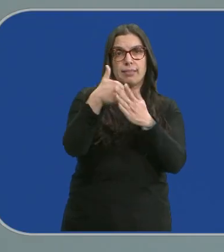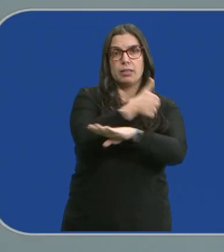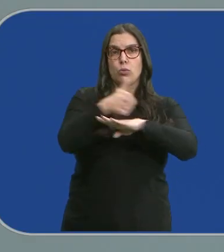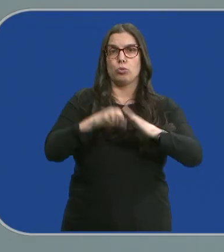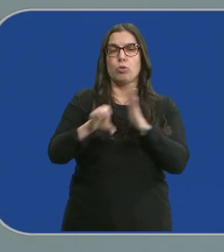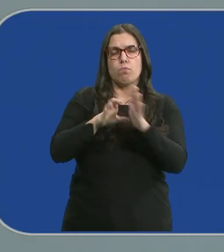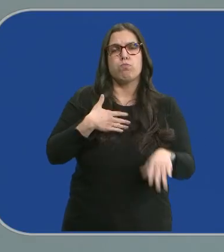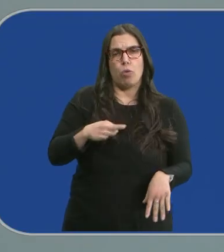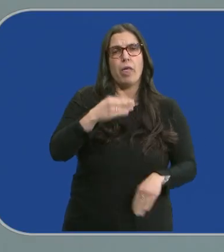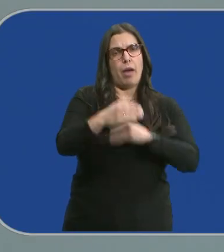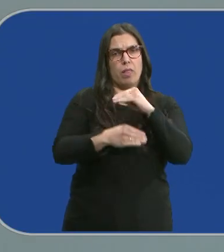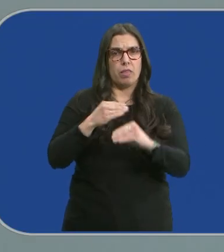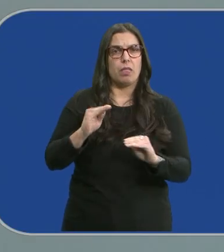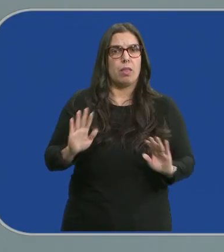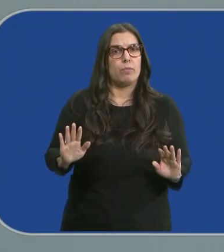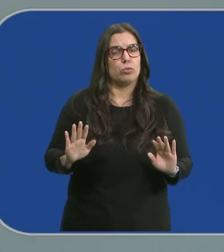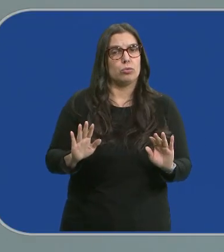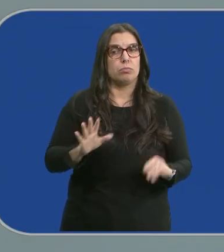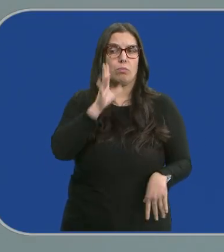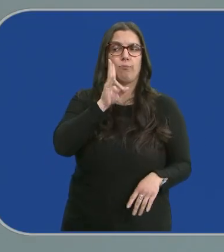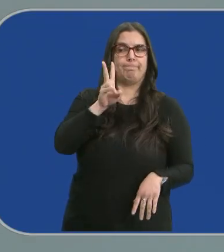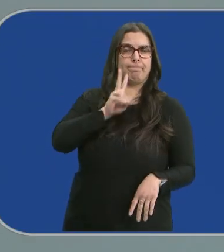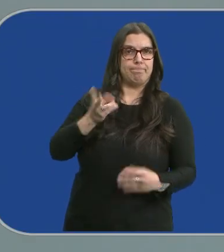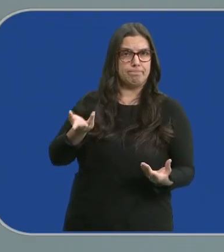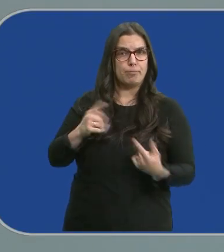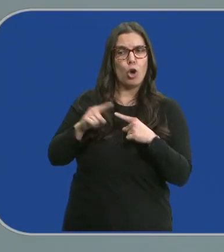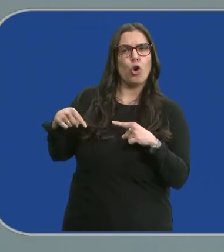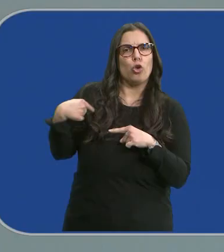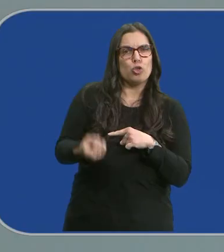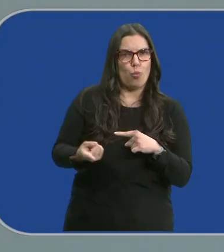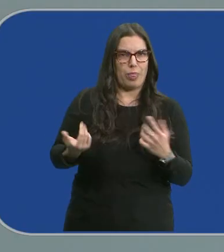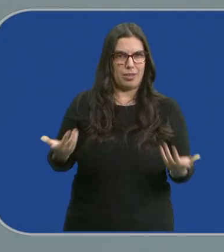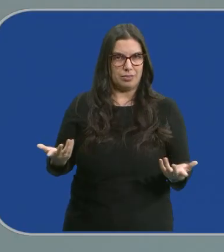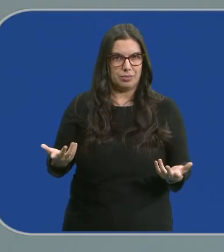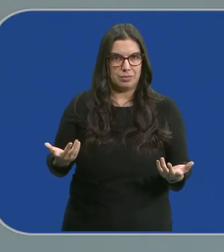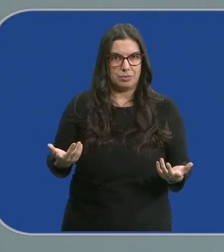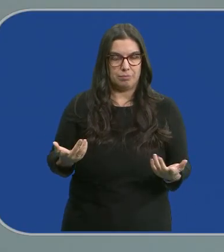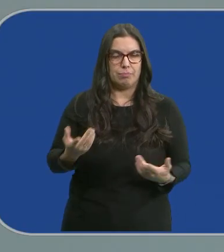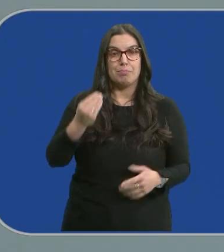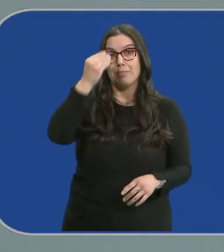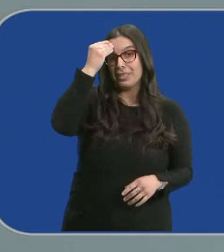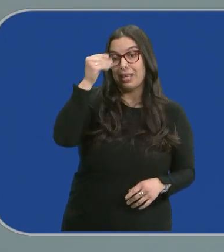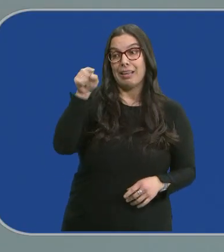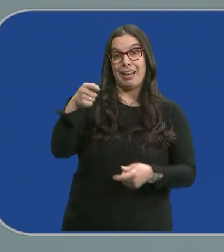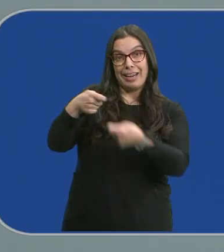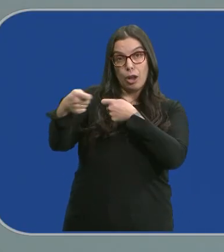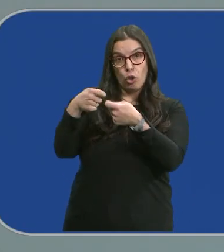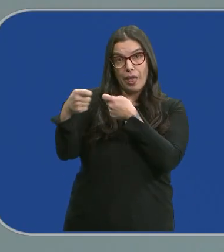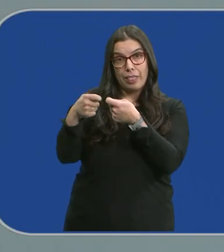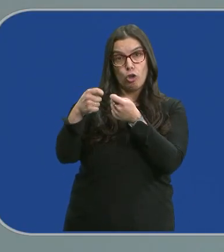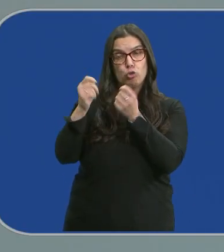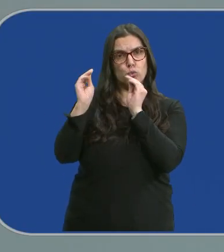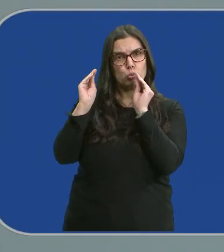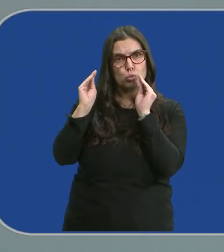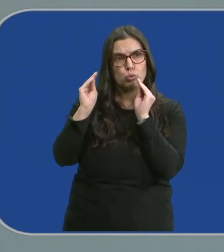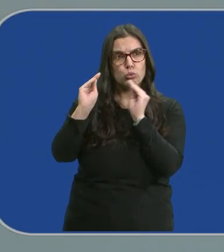Tribunal Constitucional, por lo que estamos viendo, por las consecuencias que tiene. Hay que tener en cuenta que esta es una negociación